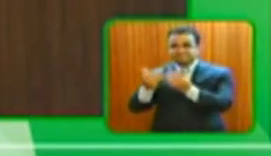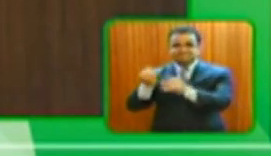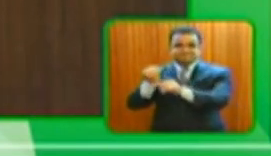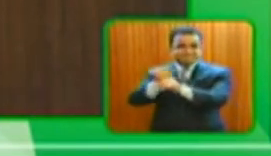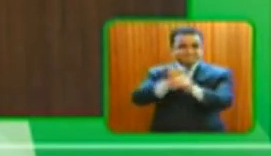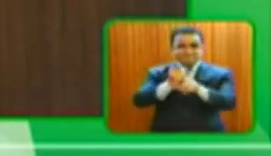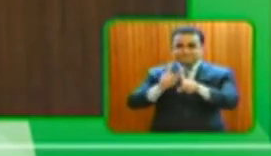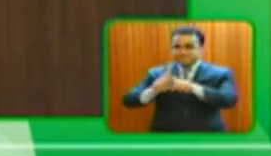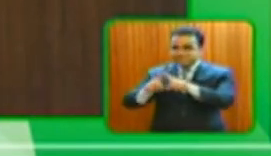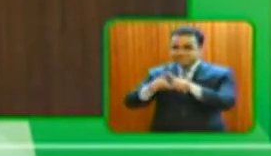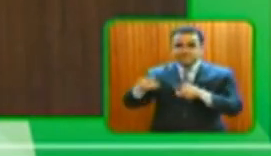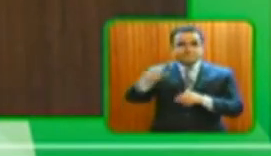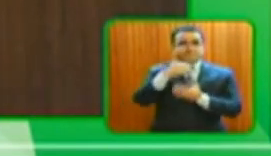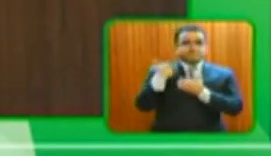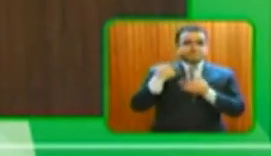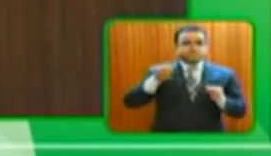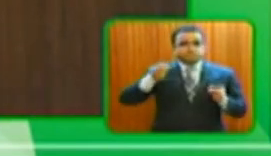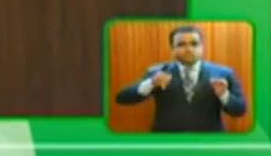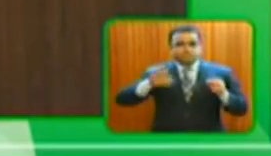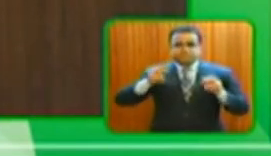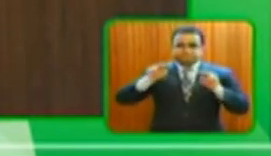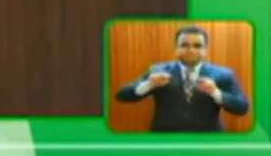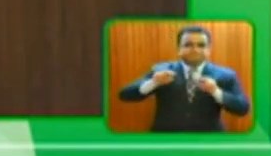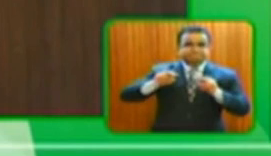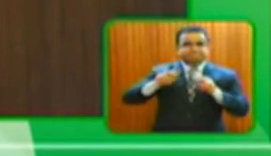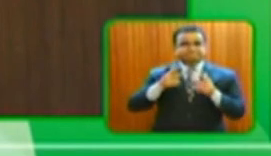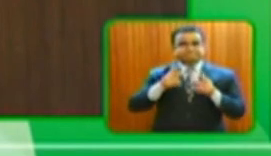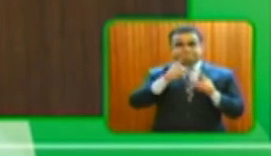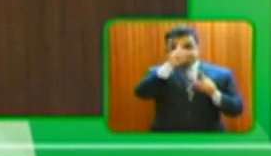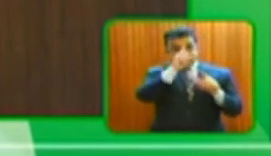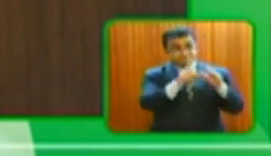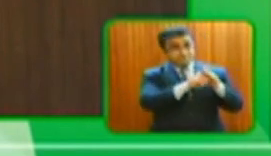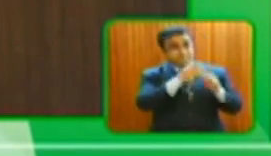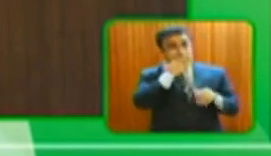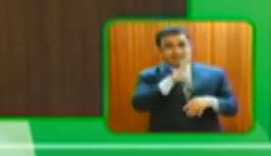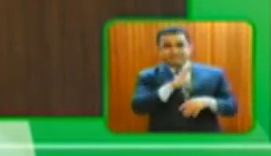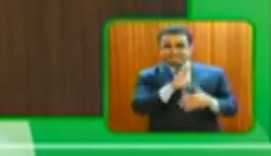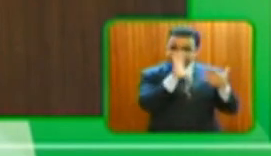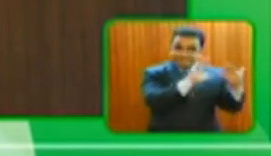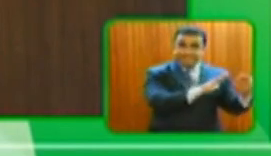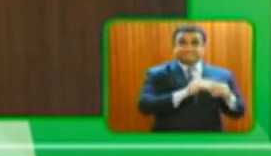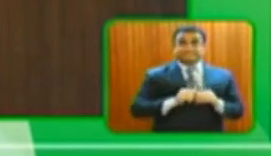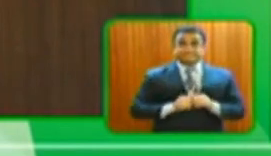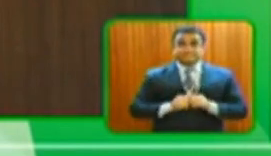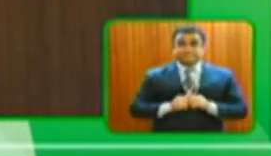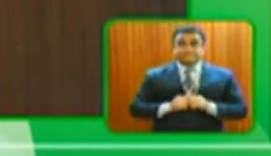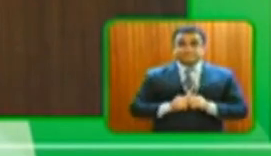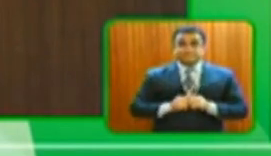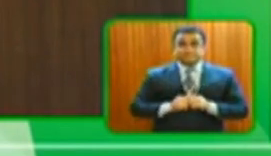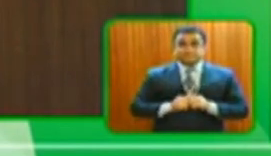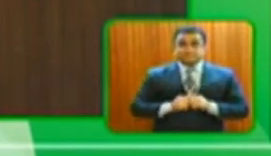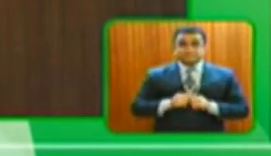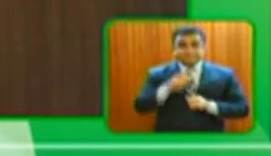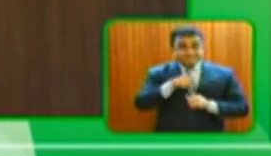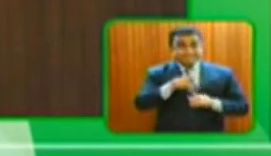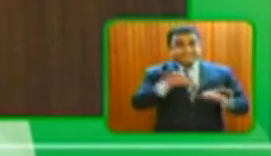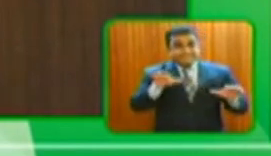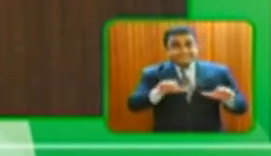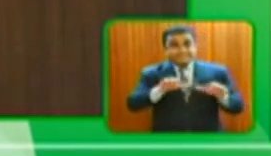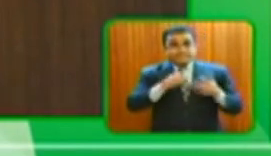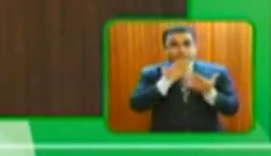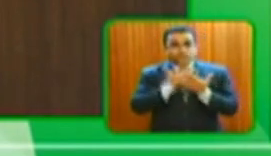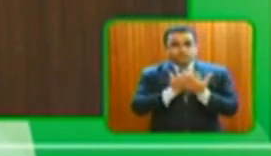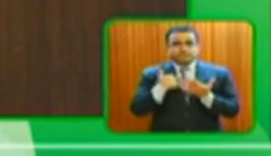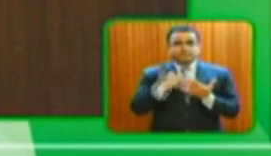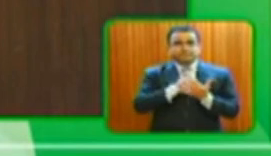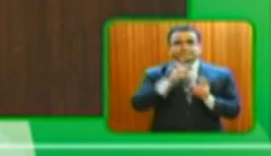controlar, fiscalizar y perseguir la corrupción. Esos órganos que nos han devuelto con su accionar las esperanzas